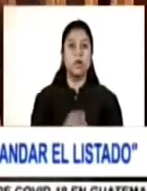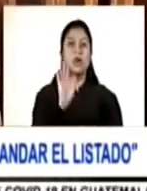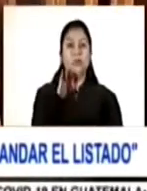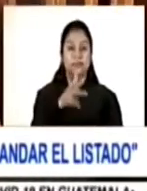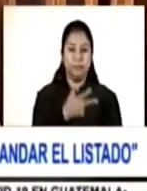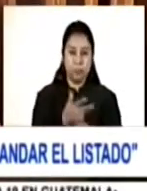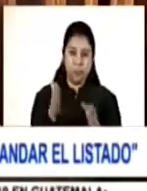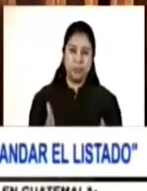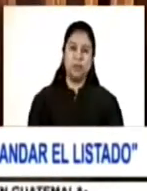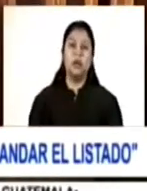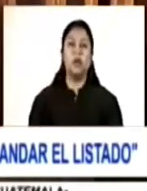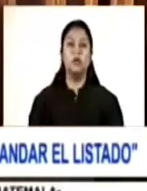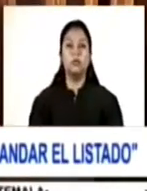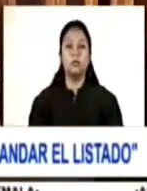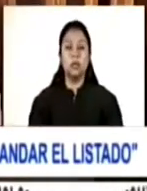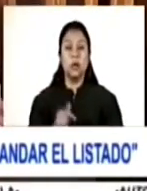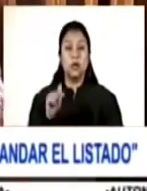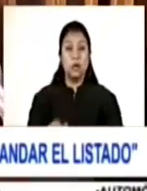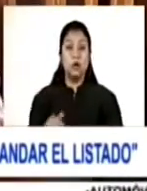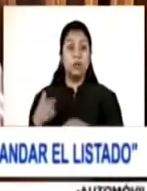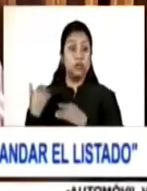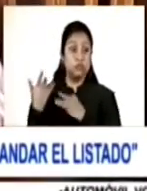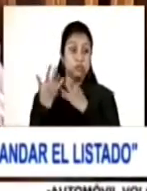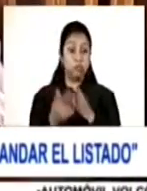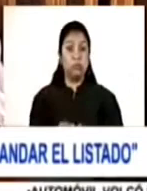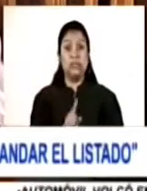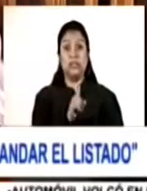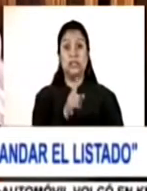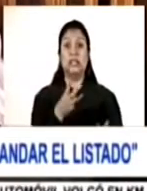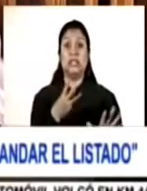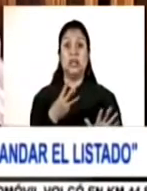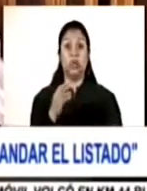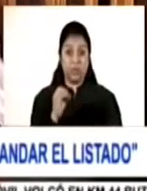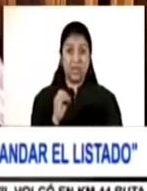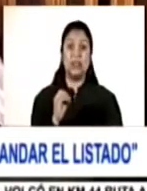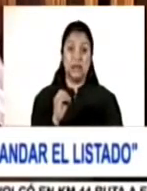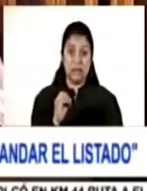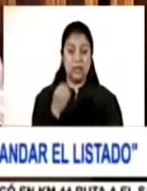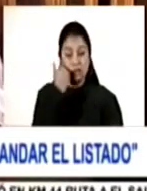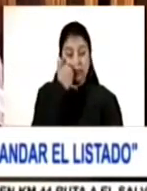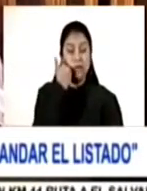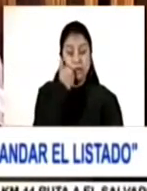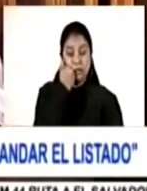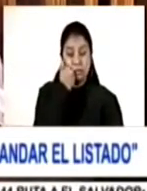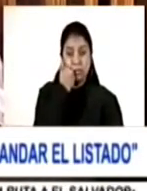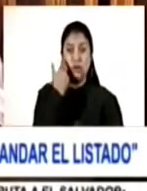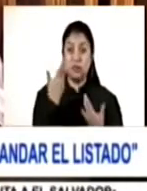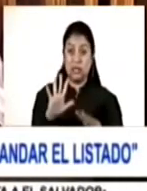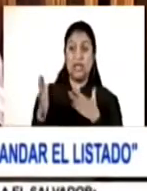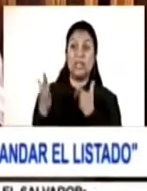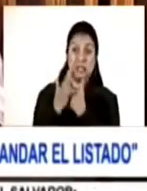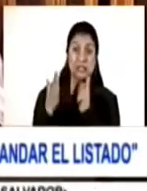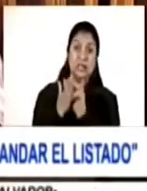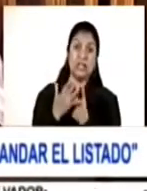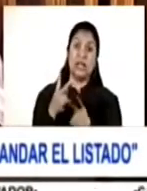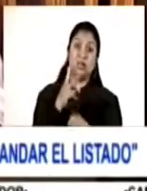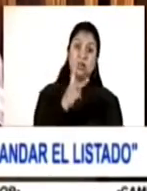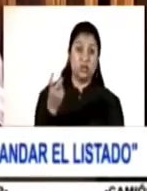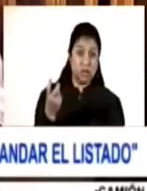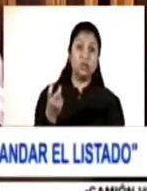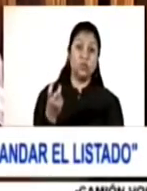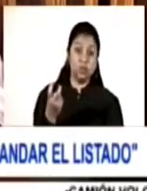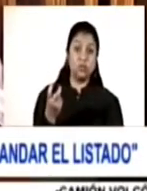Estimados conciudadanos, hemos llegado a 180 casos. Estamos cerca de llegar a los